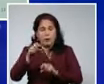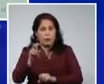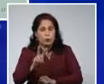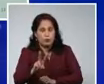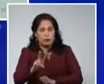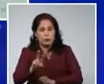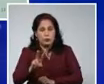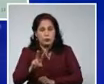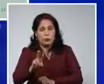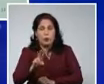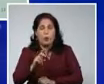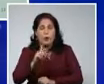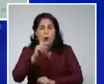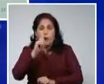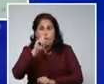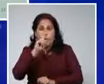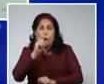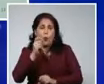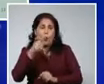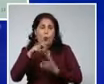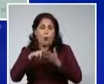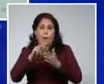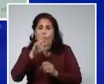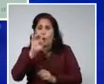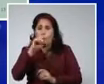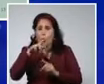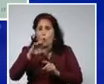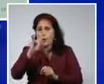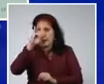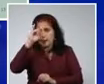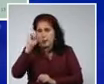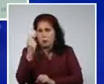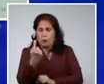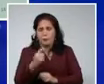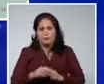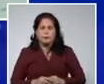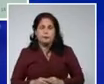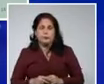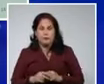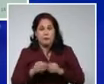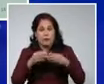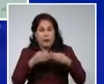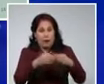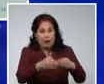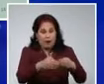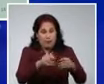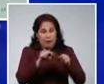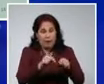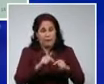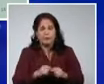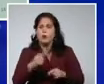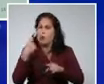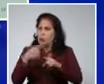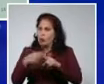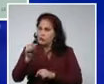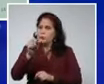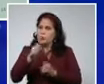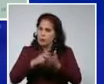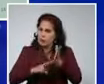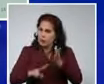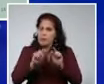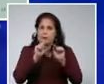Urbano Noris, un caso autóctono en el día de ayer. Granma, otra provincia que ha tenido